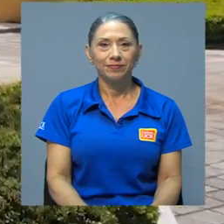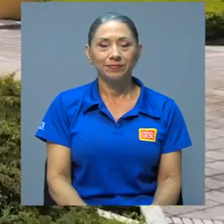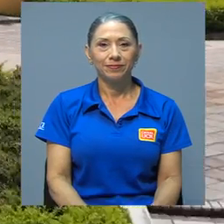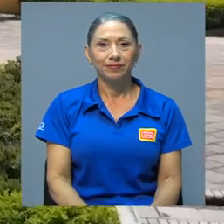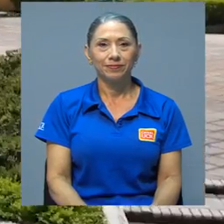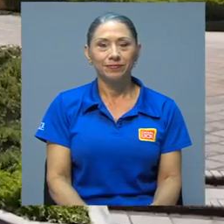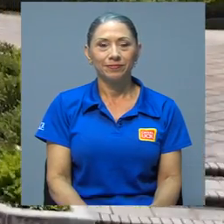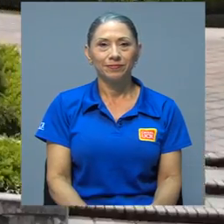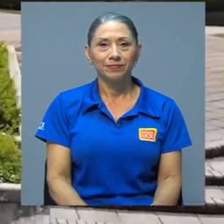¡Gracias!